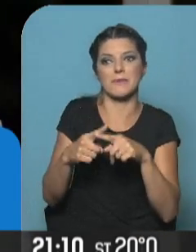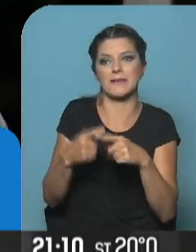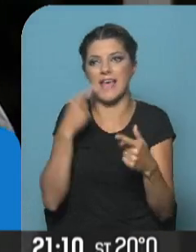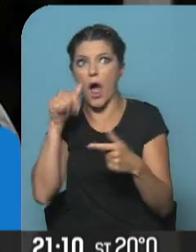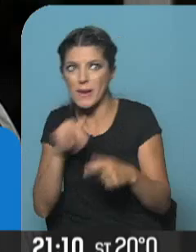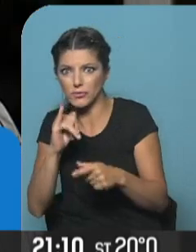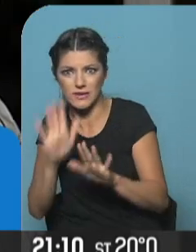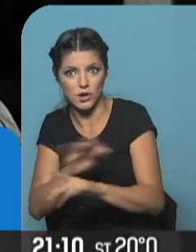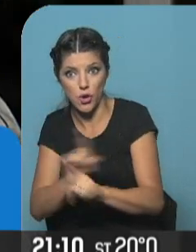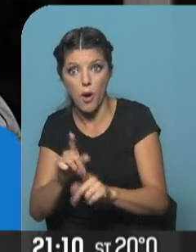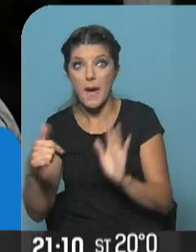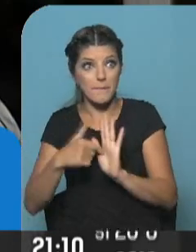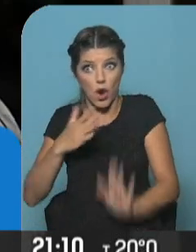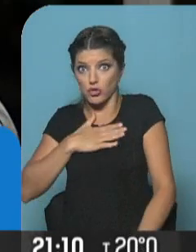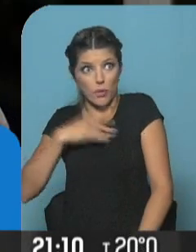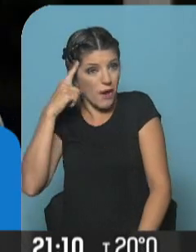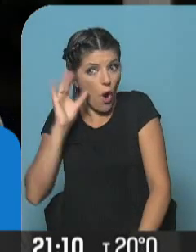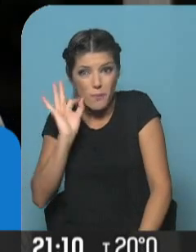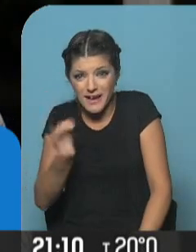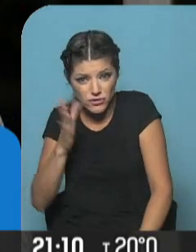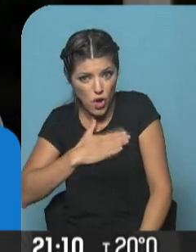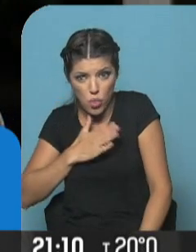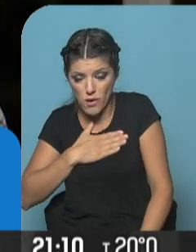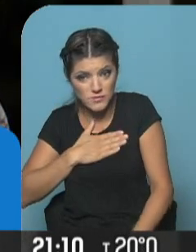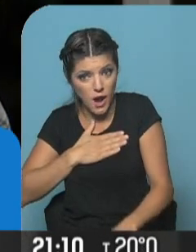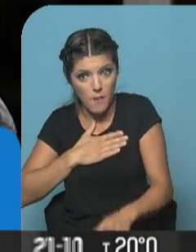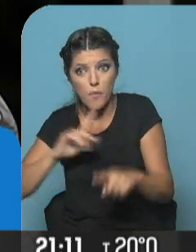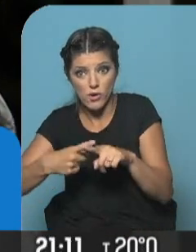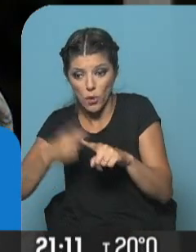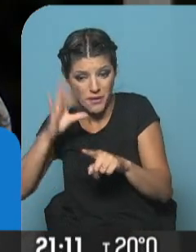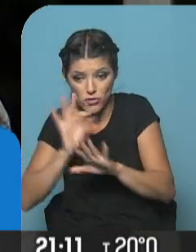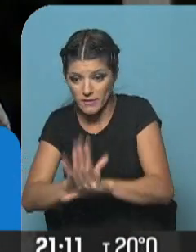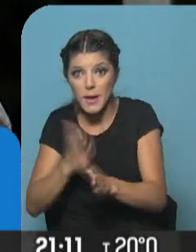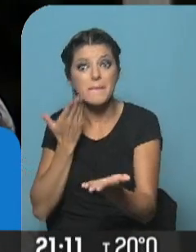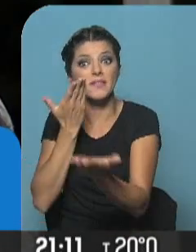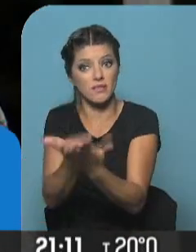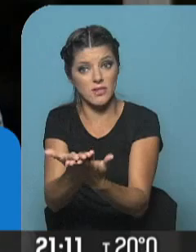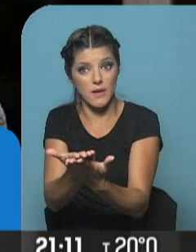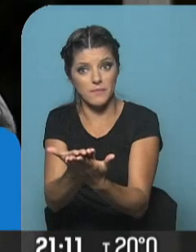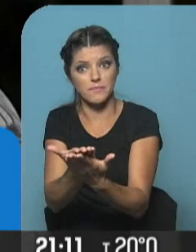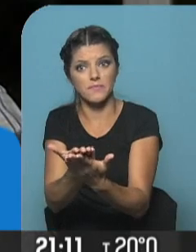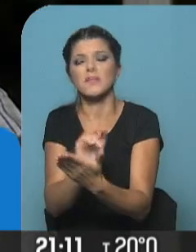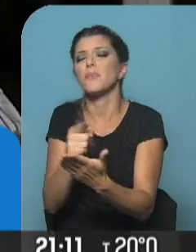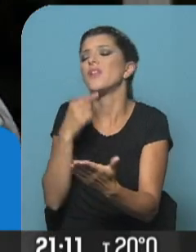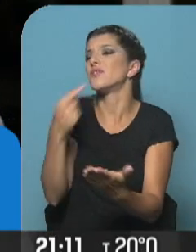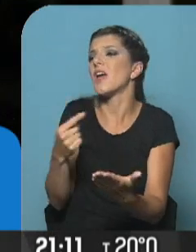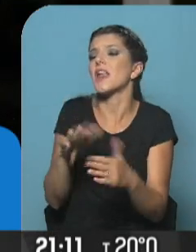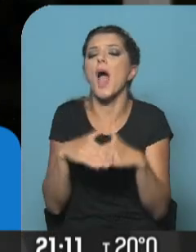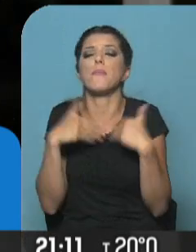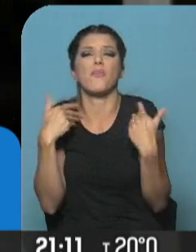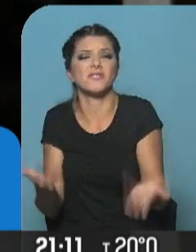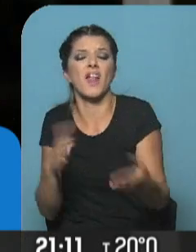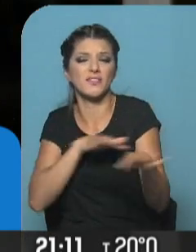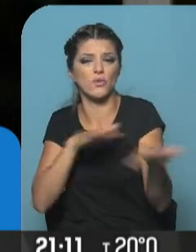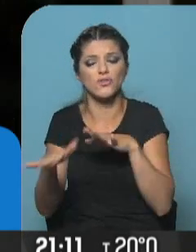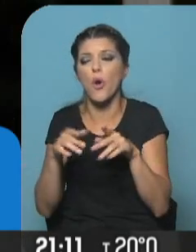tipo de denuncias, pero era una obligación política por parte de nosotros. Nos decían lo mismo, que era oportunismo político, que era persecución